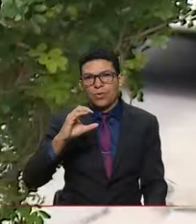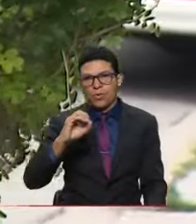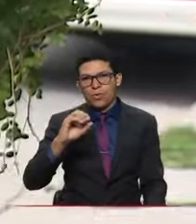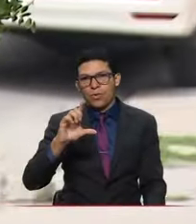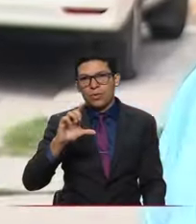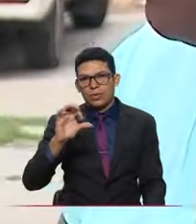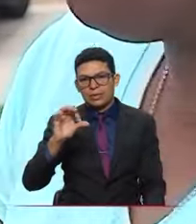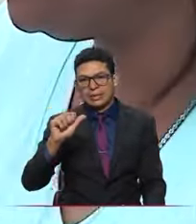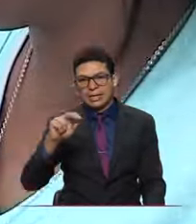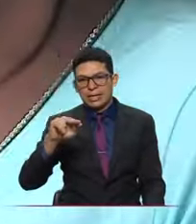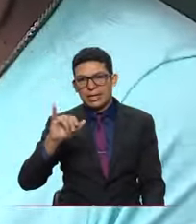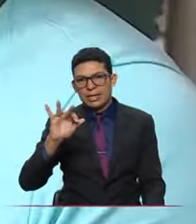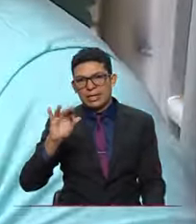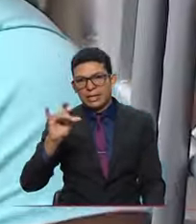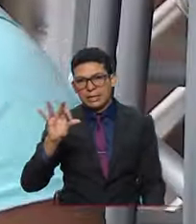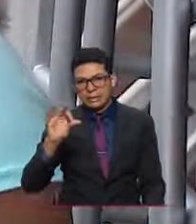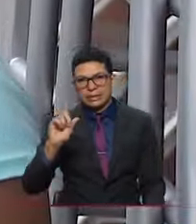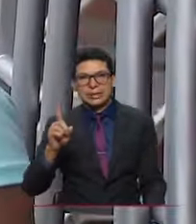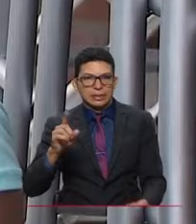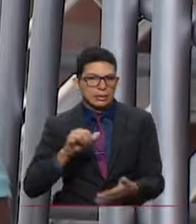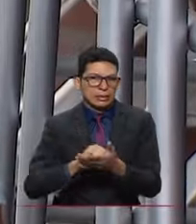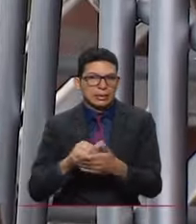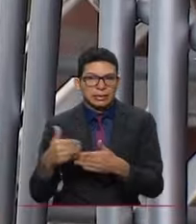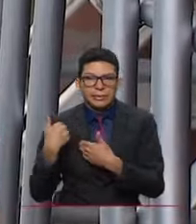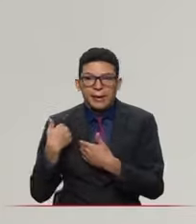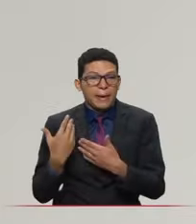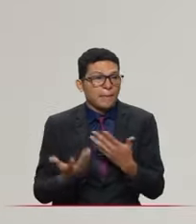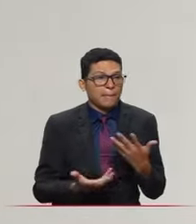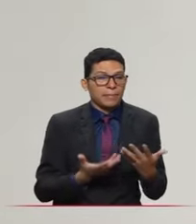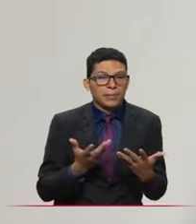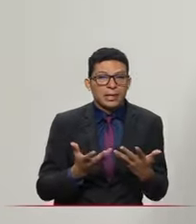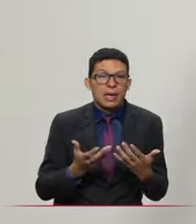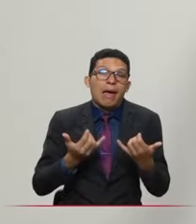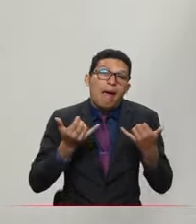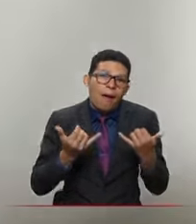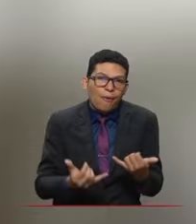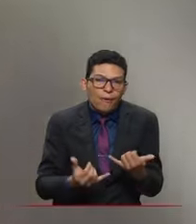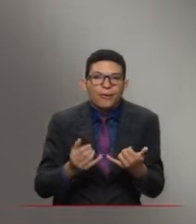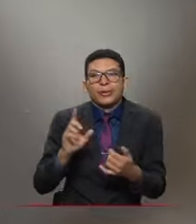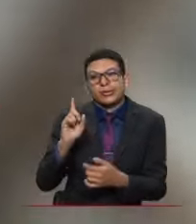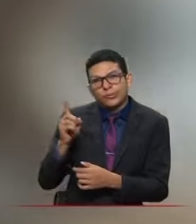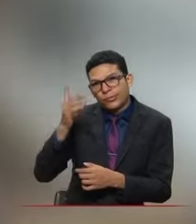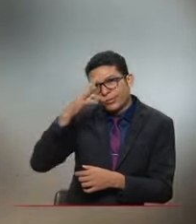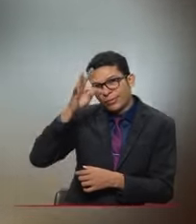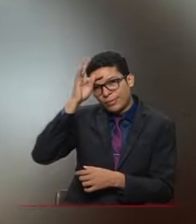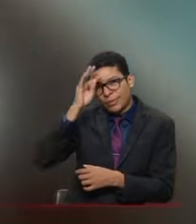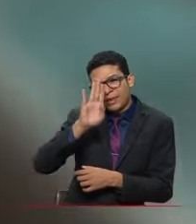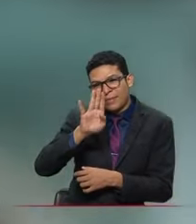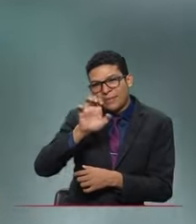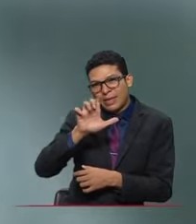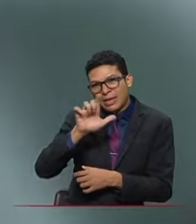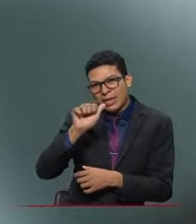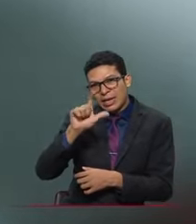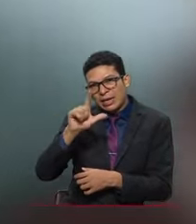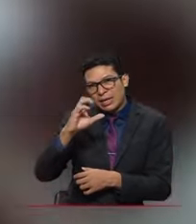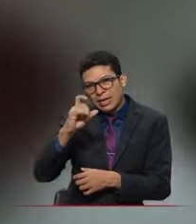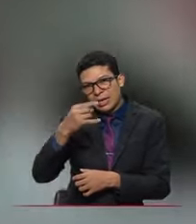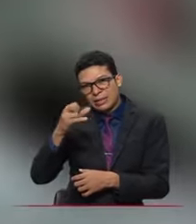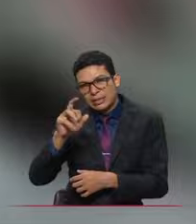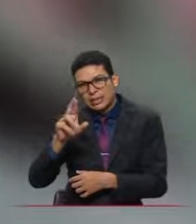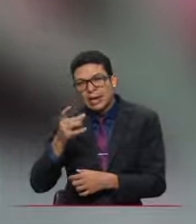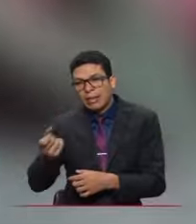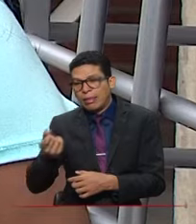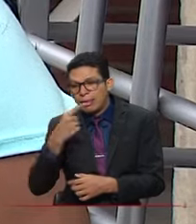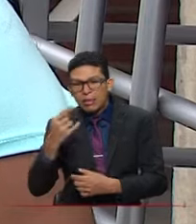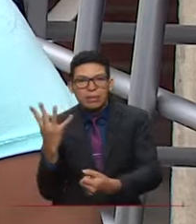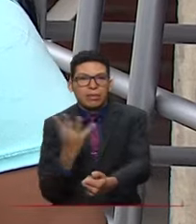estamos esperando que la traslade. Mientras tanto, está en la Sebastián Belalcázar con medicamentos, con mucho dolor.